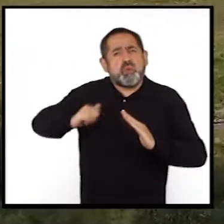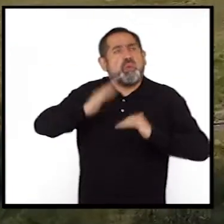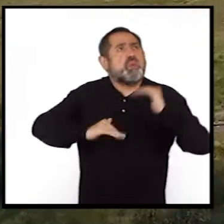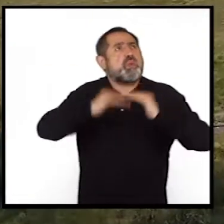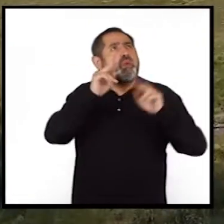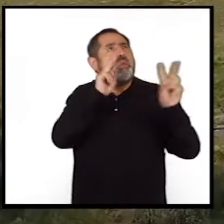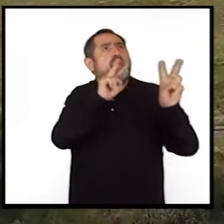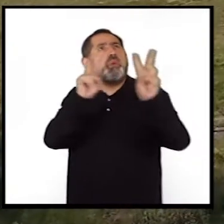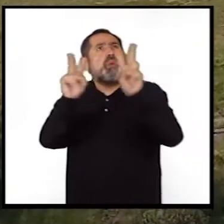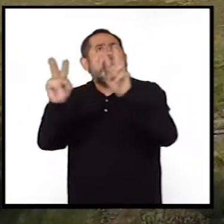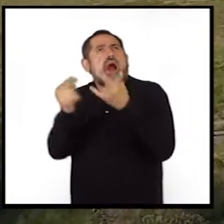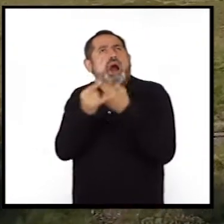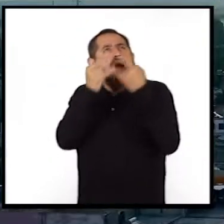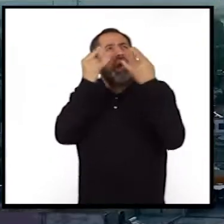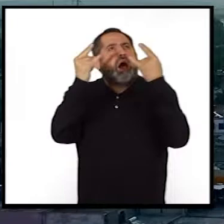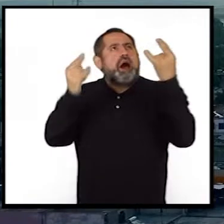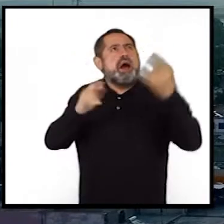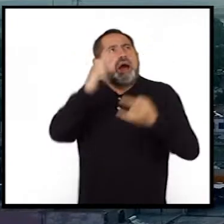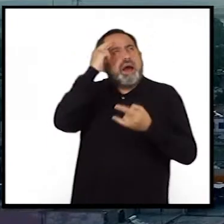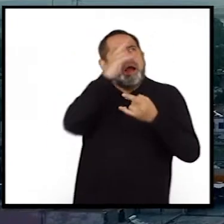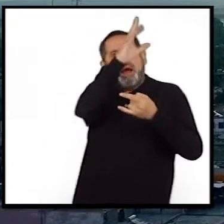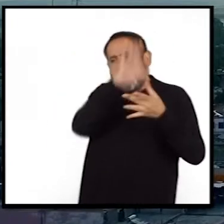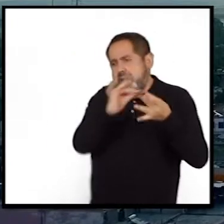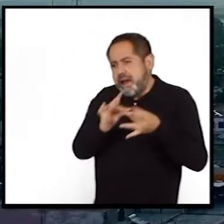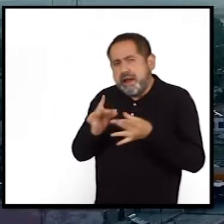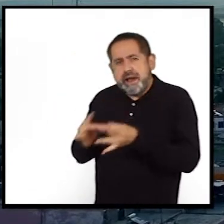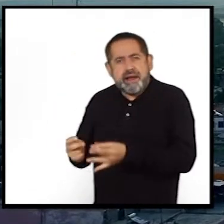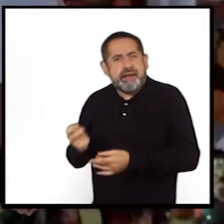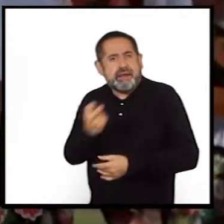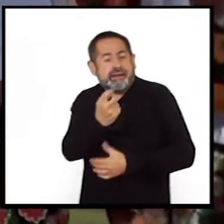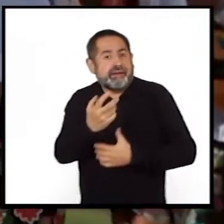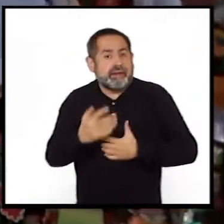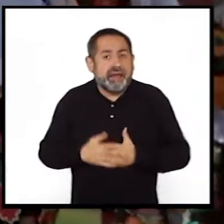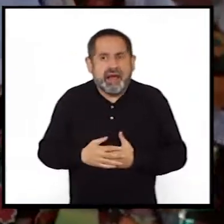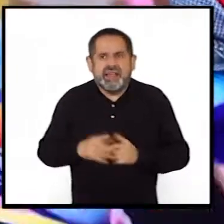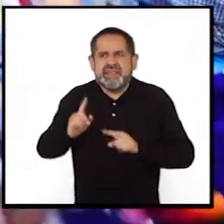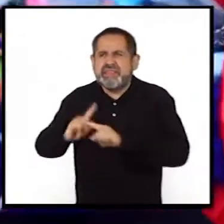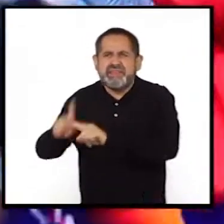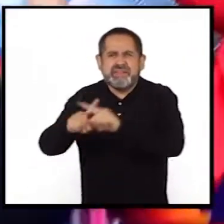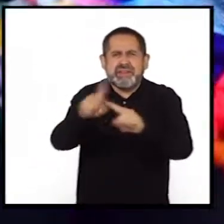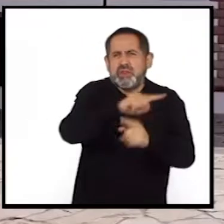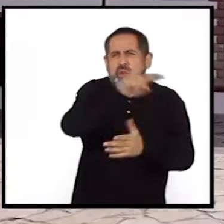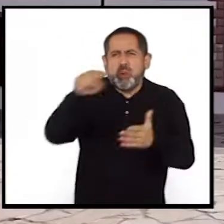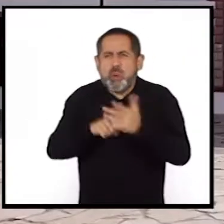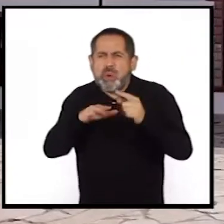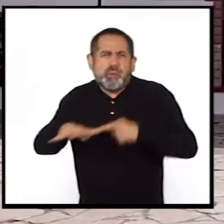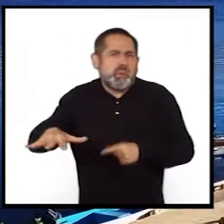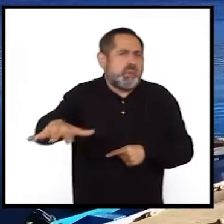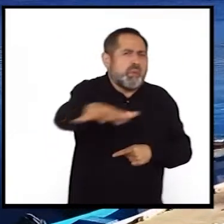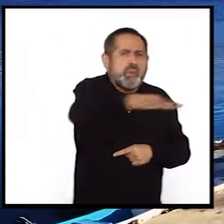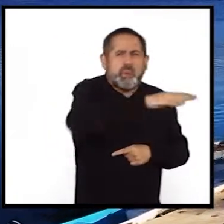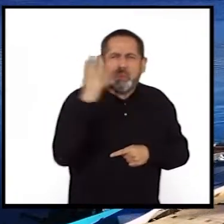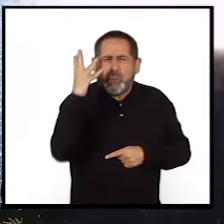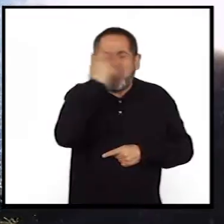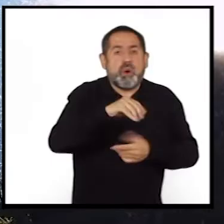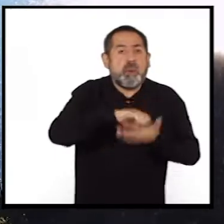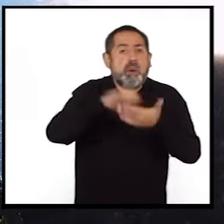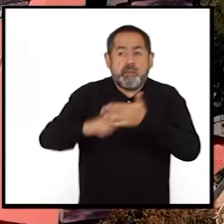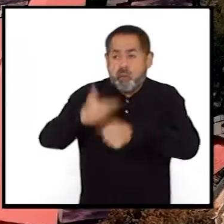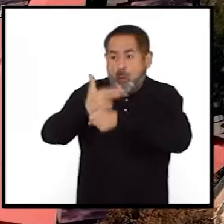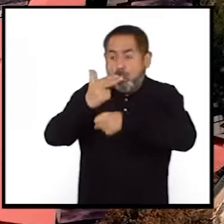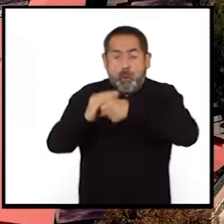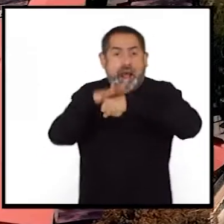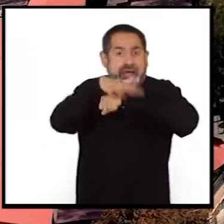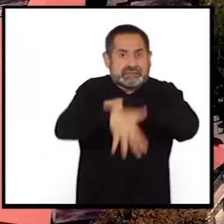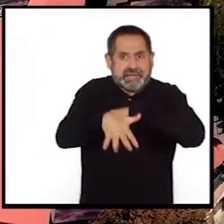que permite contar nuestra historia a las generaciones futuras. Multicolores son las postales de nuestros hermosos paisajes,